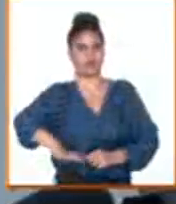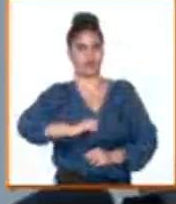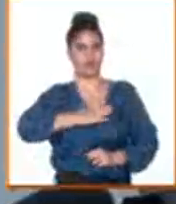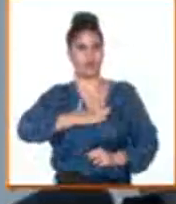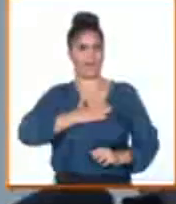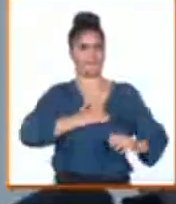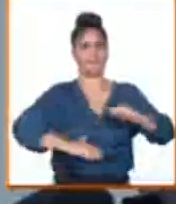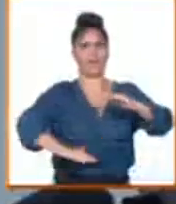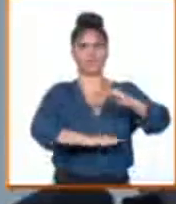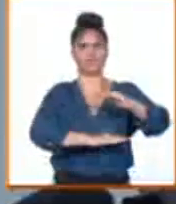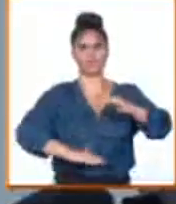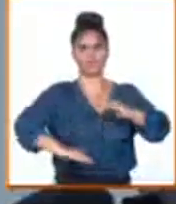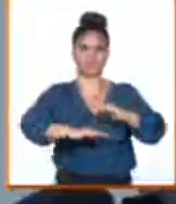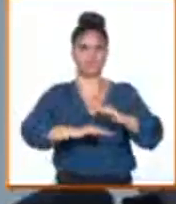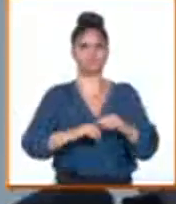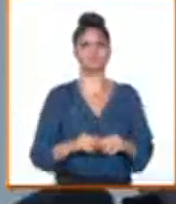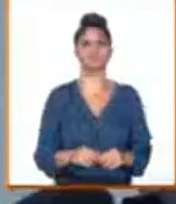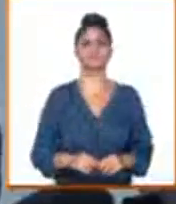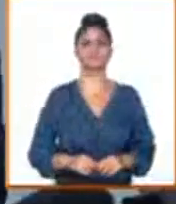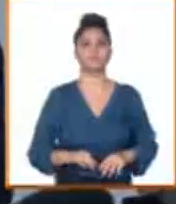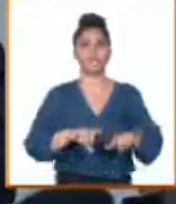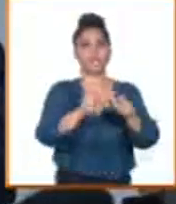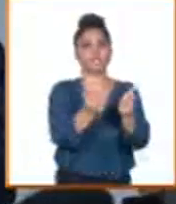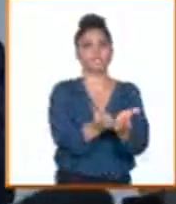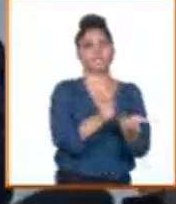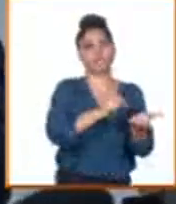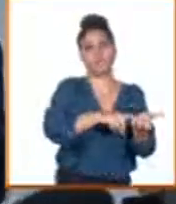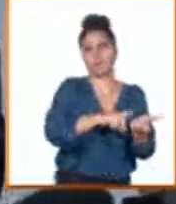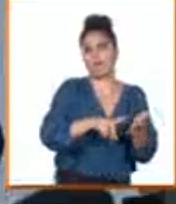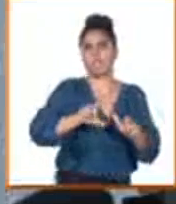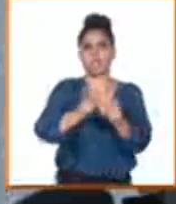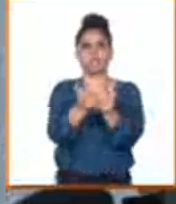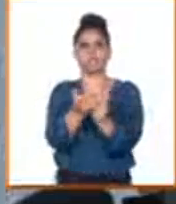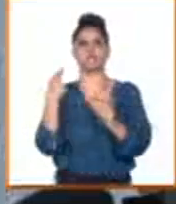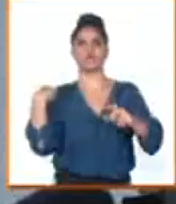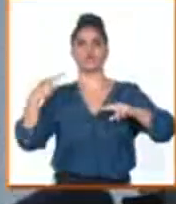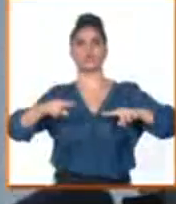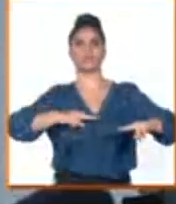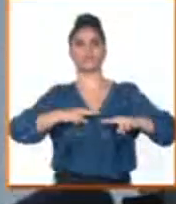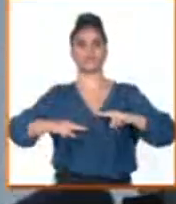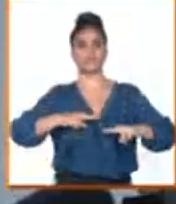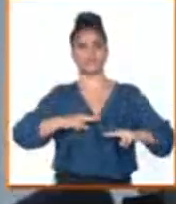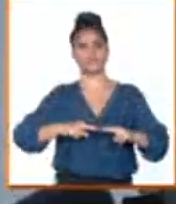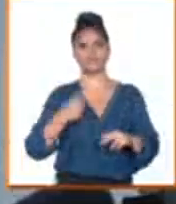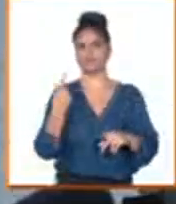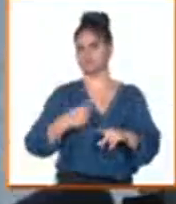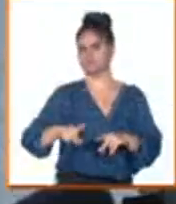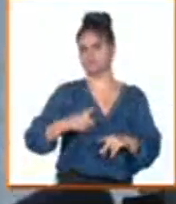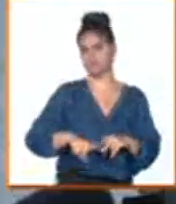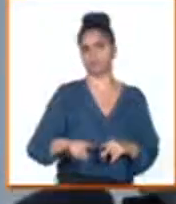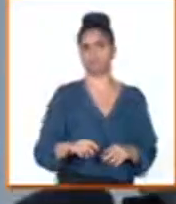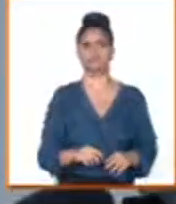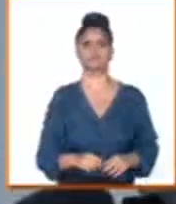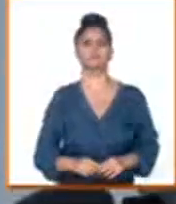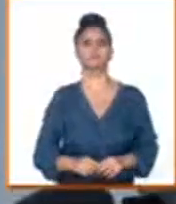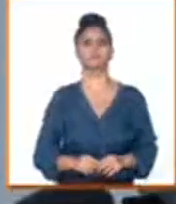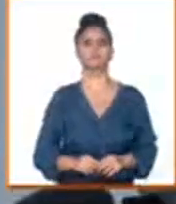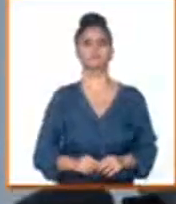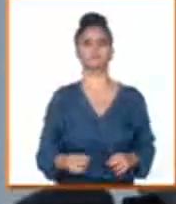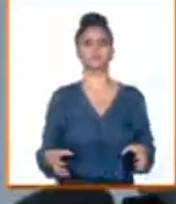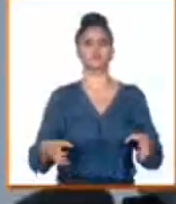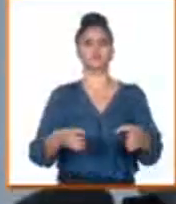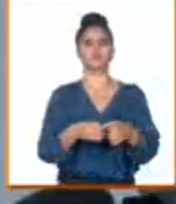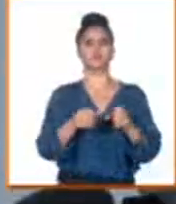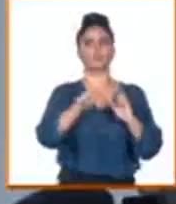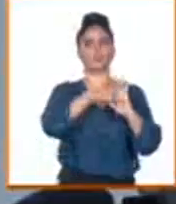populares, a los consejos de la administración, a establecer un grupo de acciones